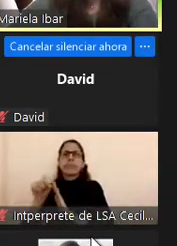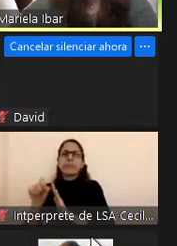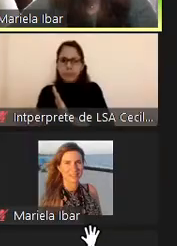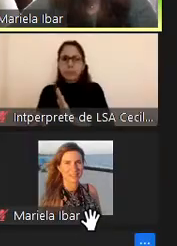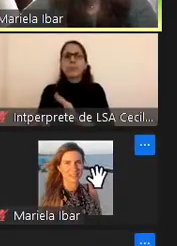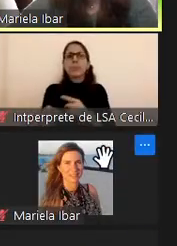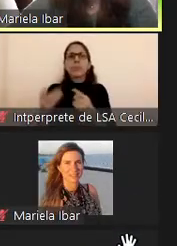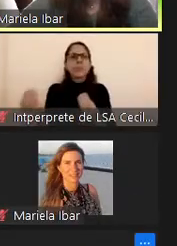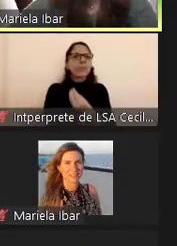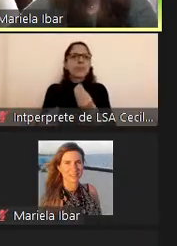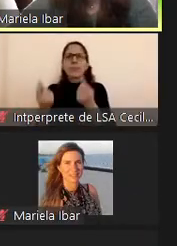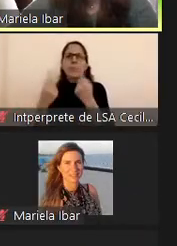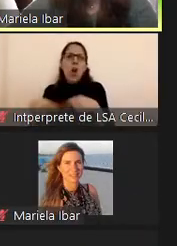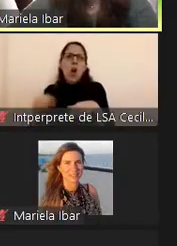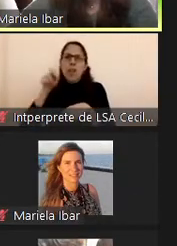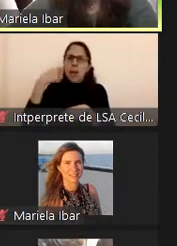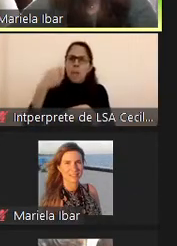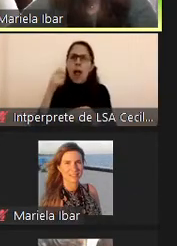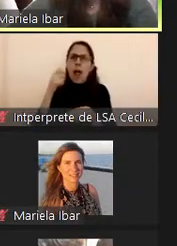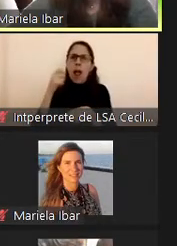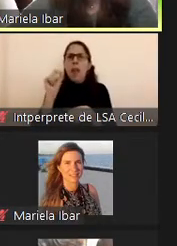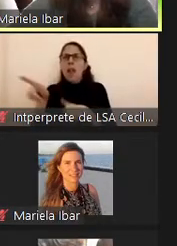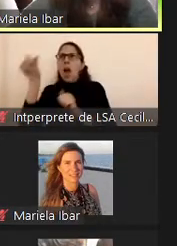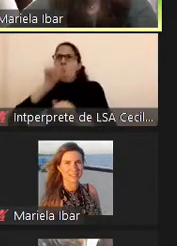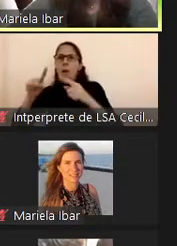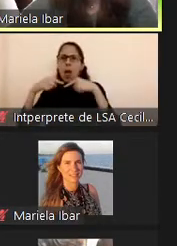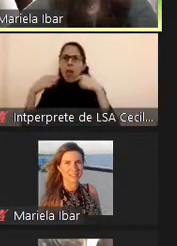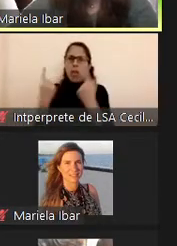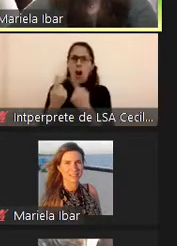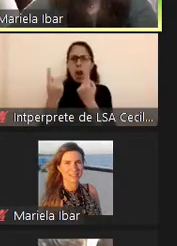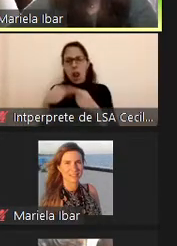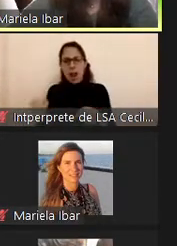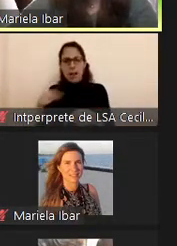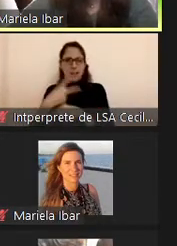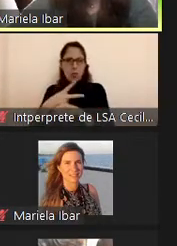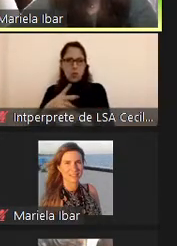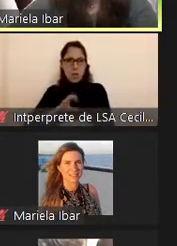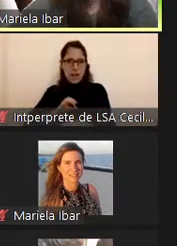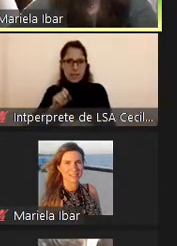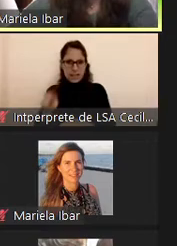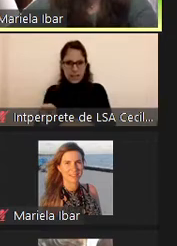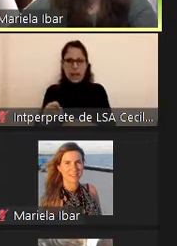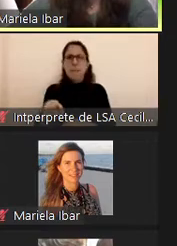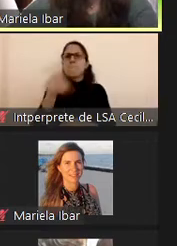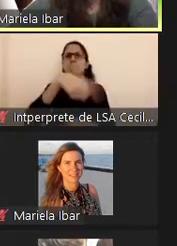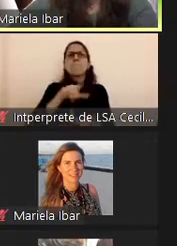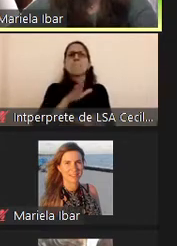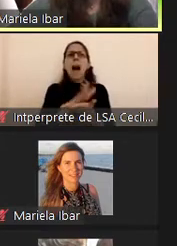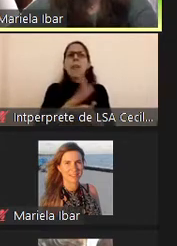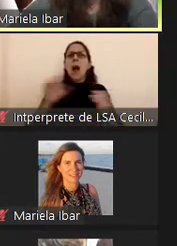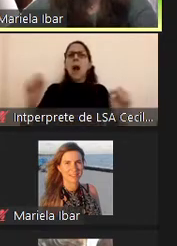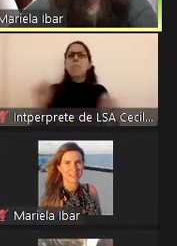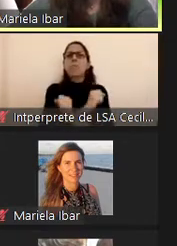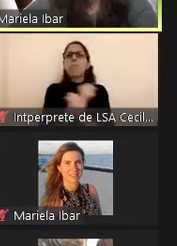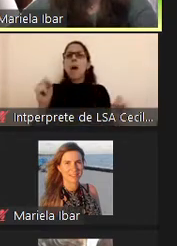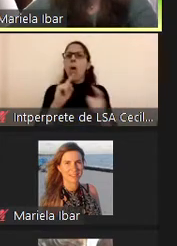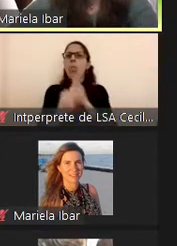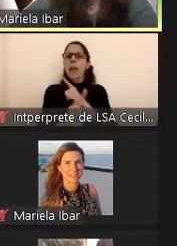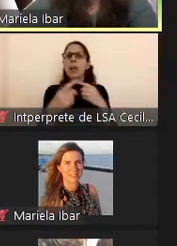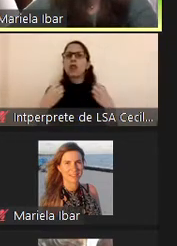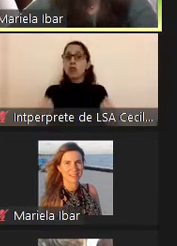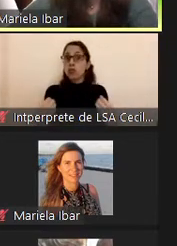laboratorio y virología. En el segundo bloque tienen el segundo parcial. ¿Cómo promocionan la materia? Tienen que sacar en